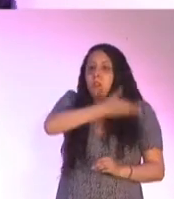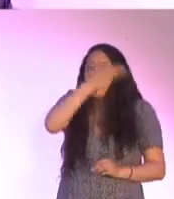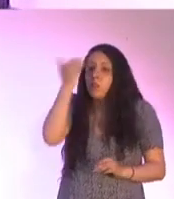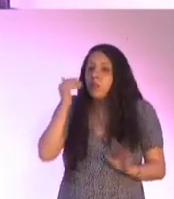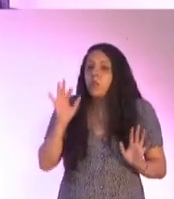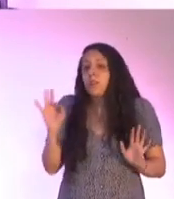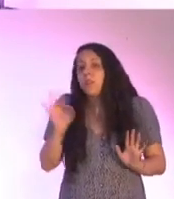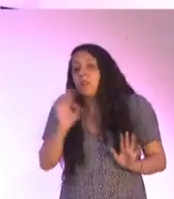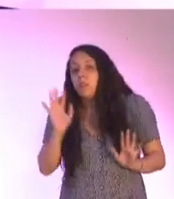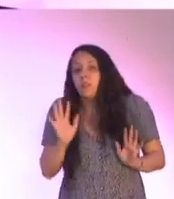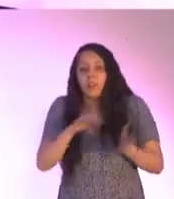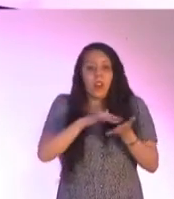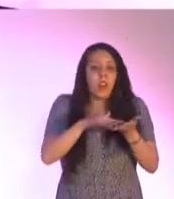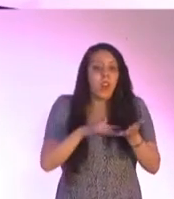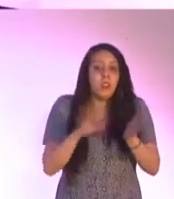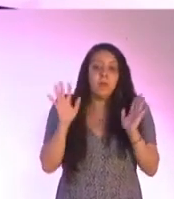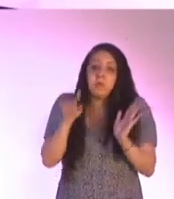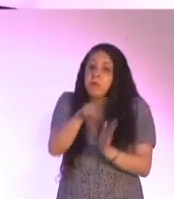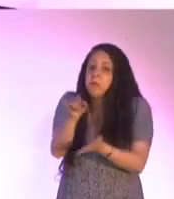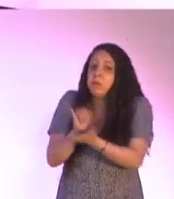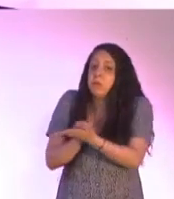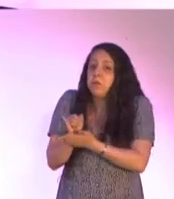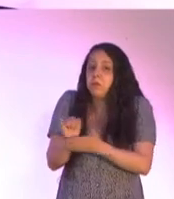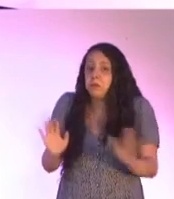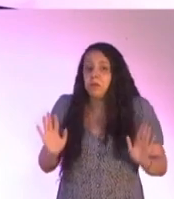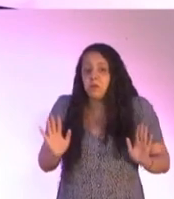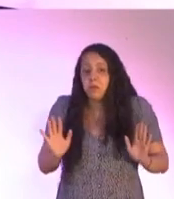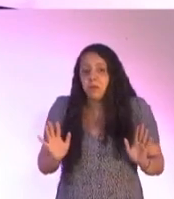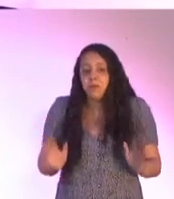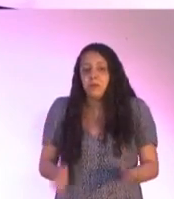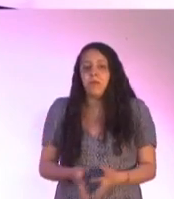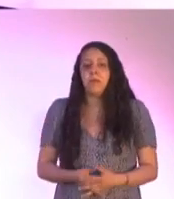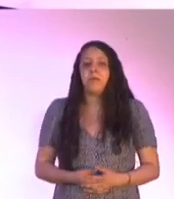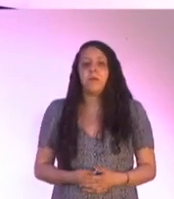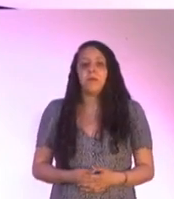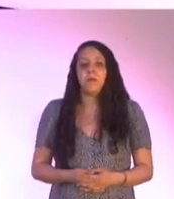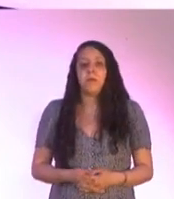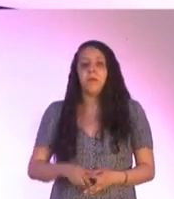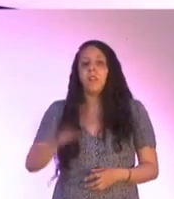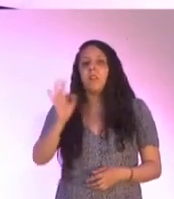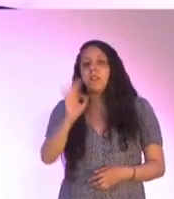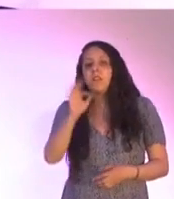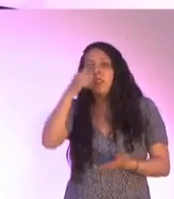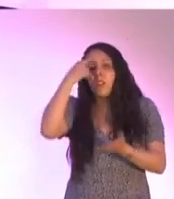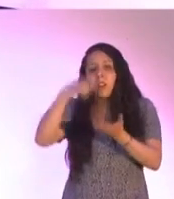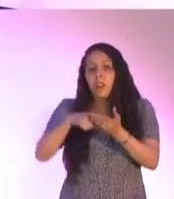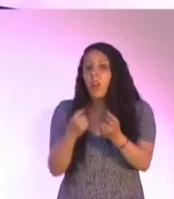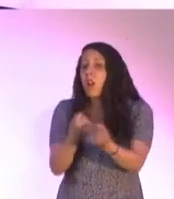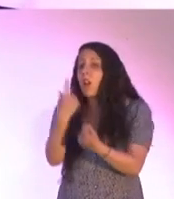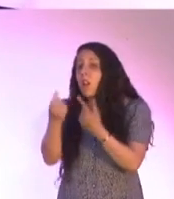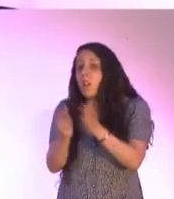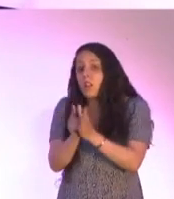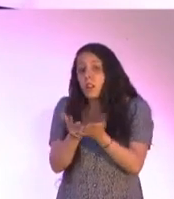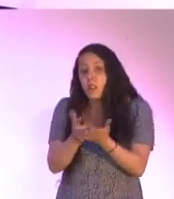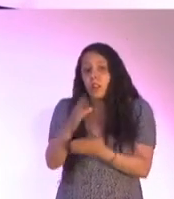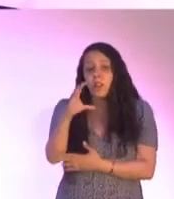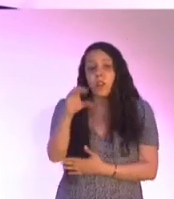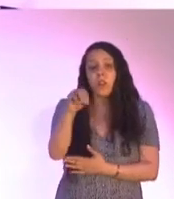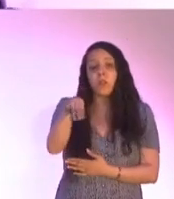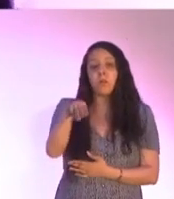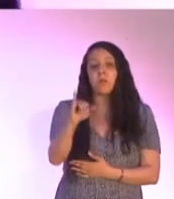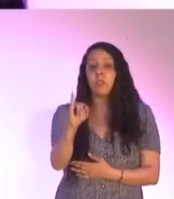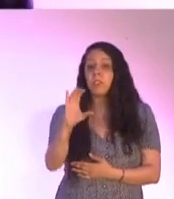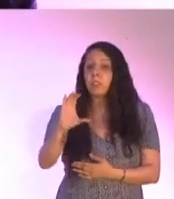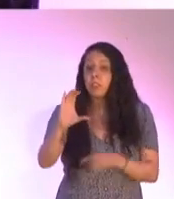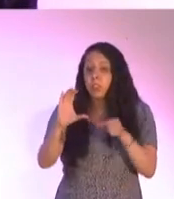me digan a ver ya comercia alguno de los textos que se han pasado mencionar bueno el cómic del di sin duda alguna y